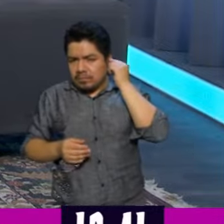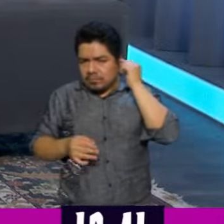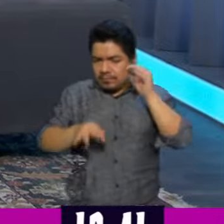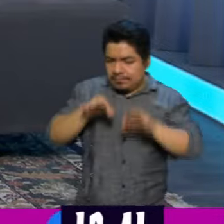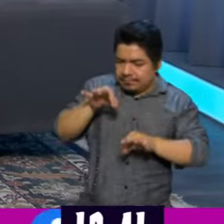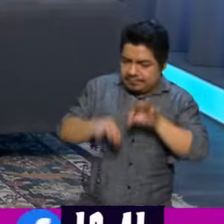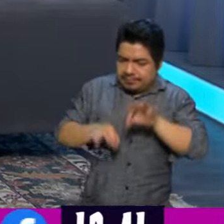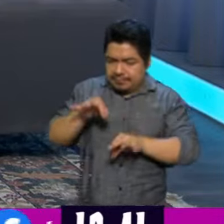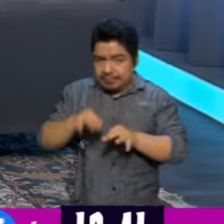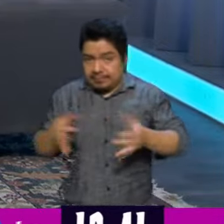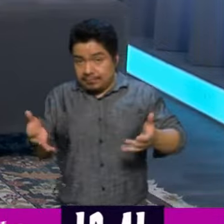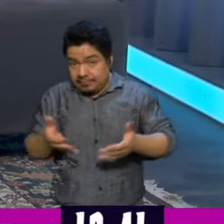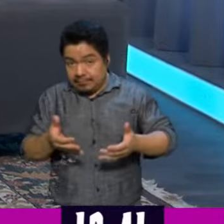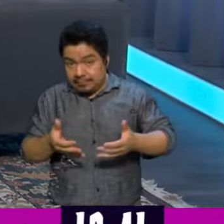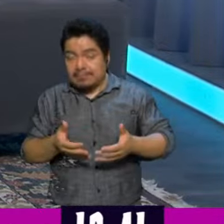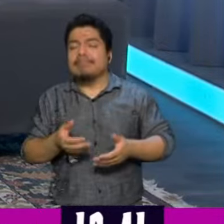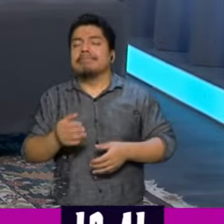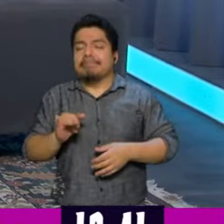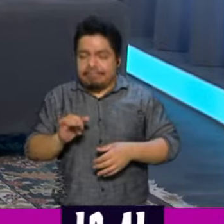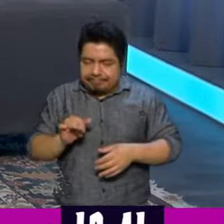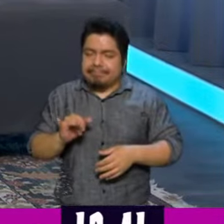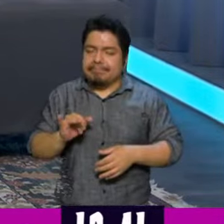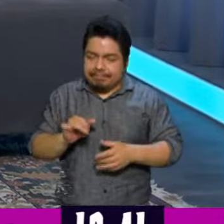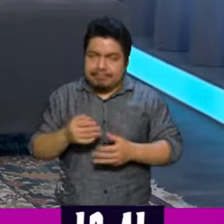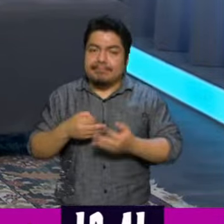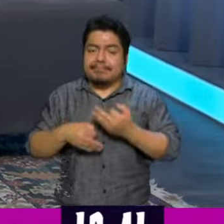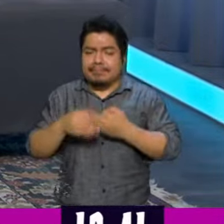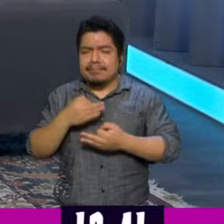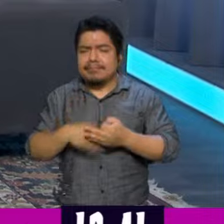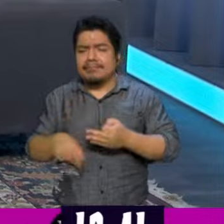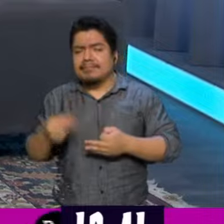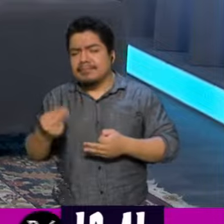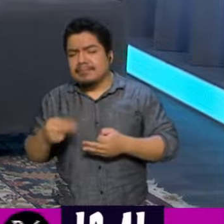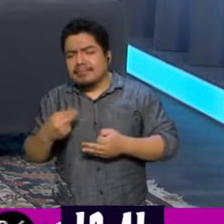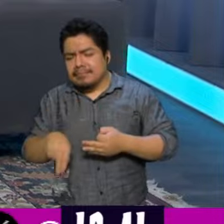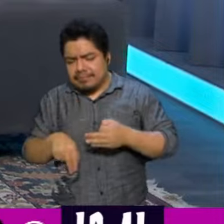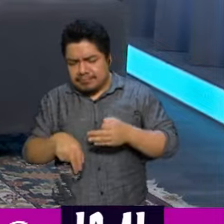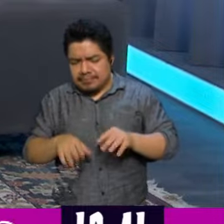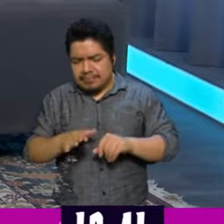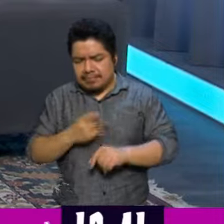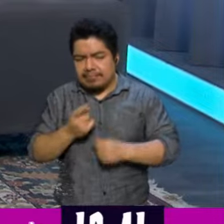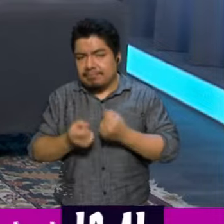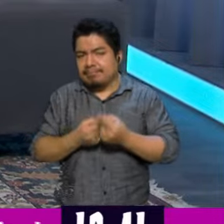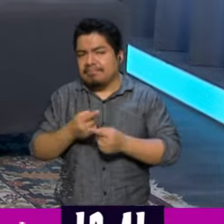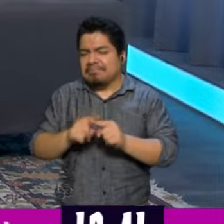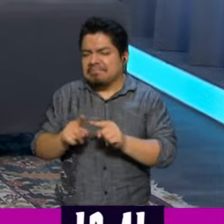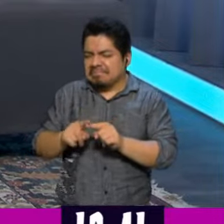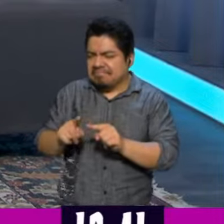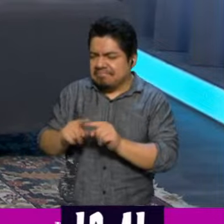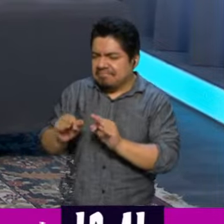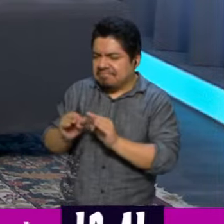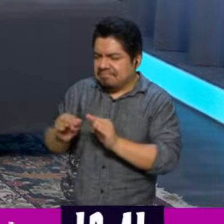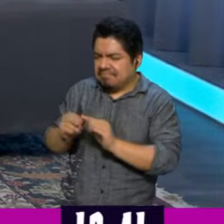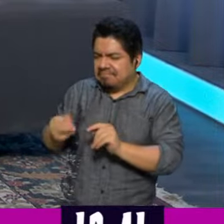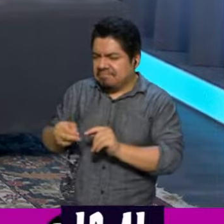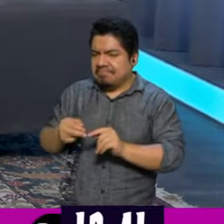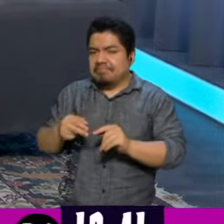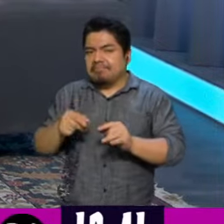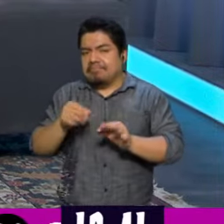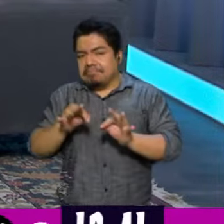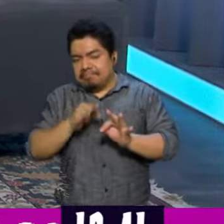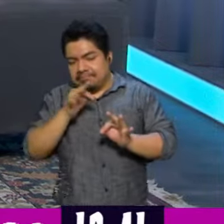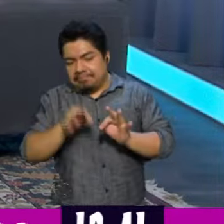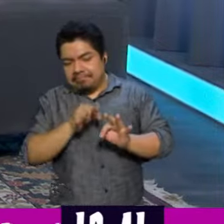marionetas, los títeres? Sí, todo. ¡Qué bonito! ¿Cómo se llama este estilo? Porque hay de hilos, ajá, hay